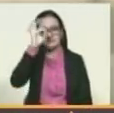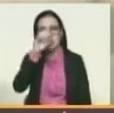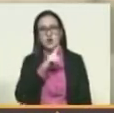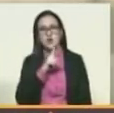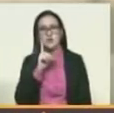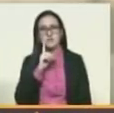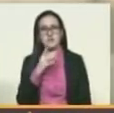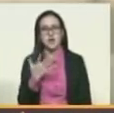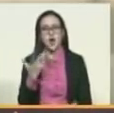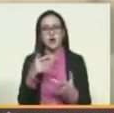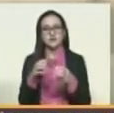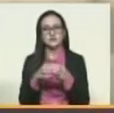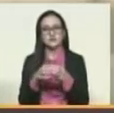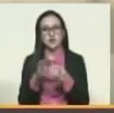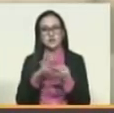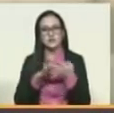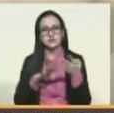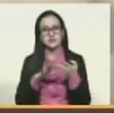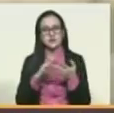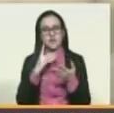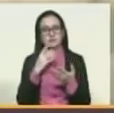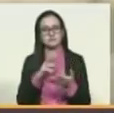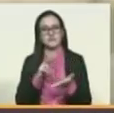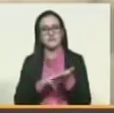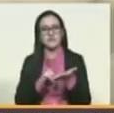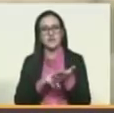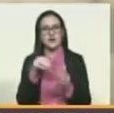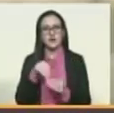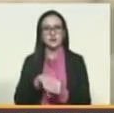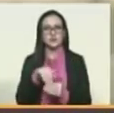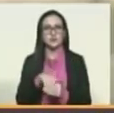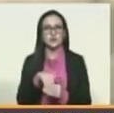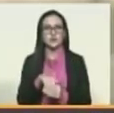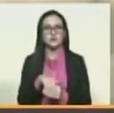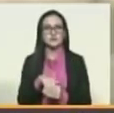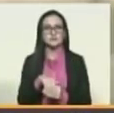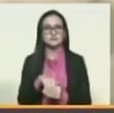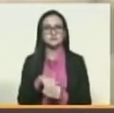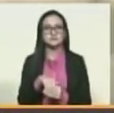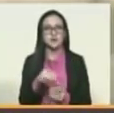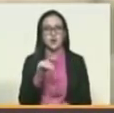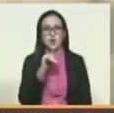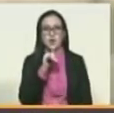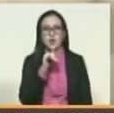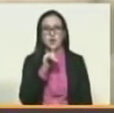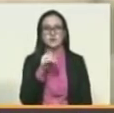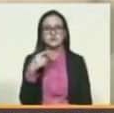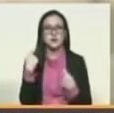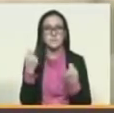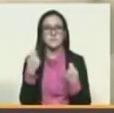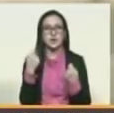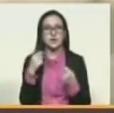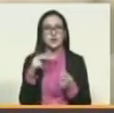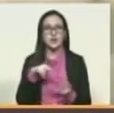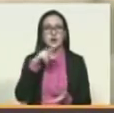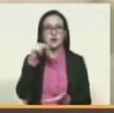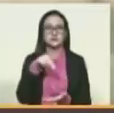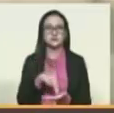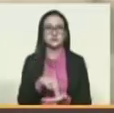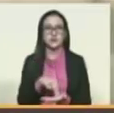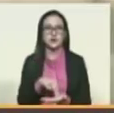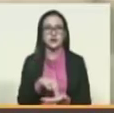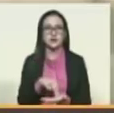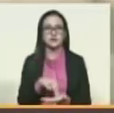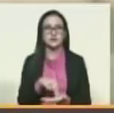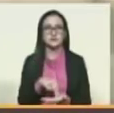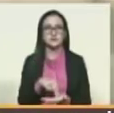Ah. Organización Transparencia Electoral. Bueno, es una noticia del periódico El Nacional, tengo